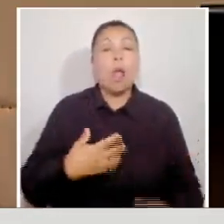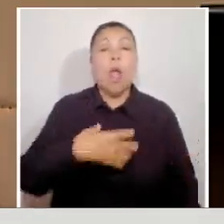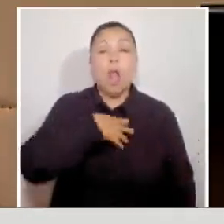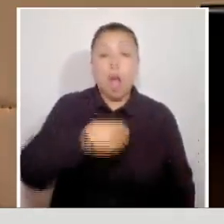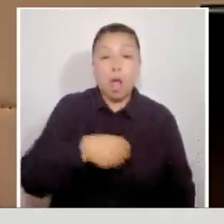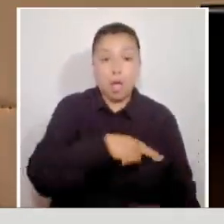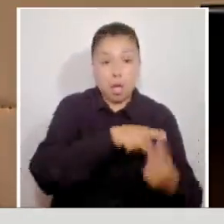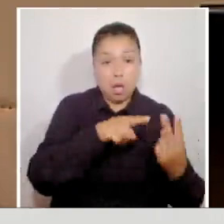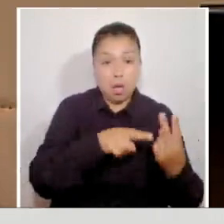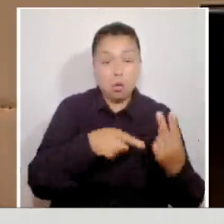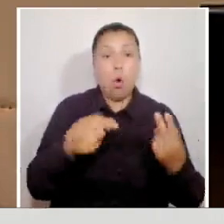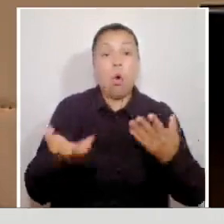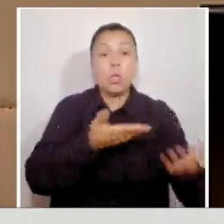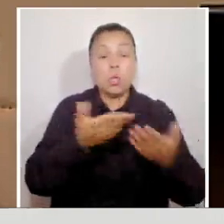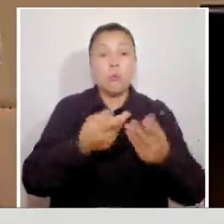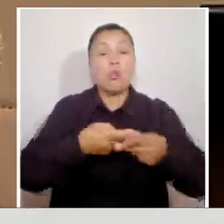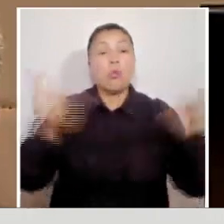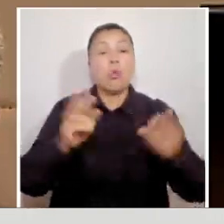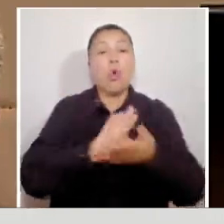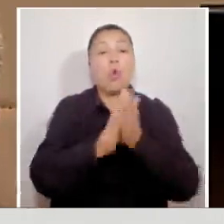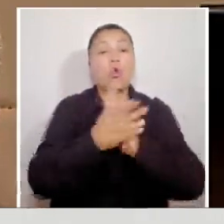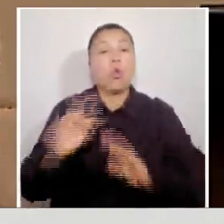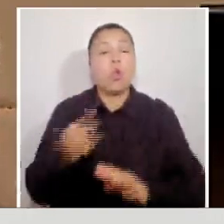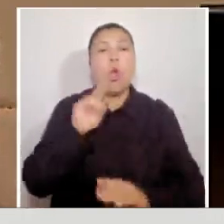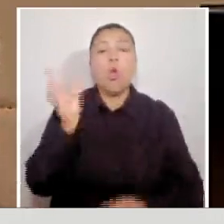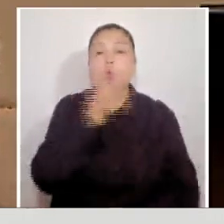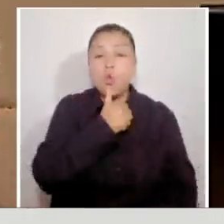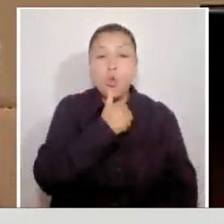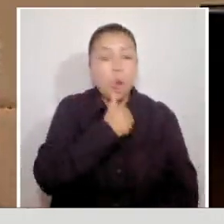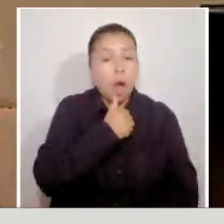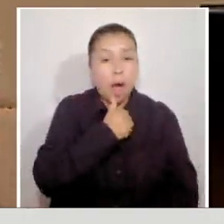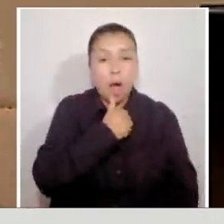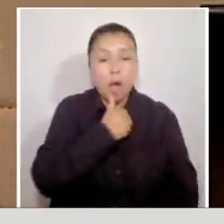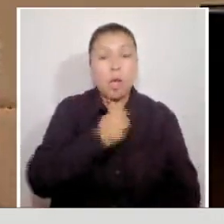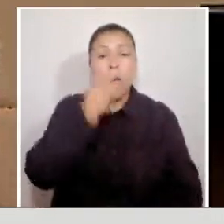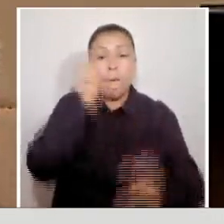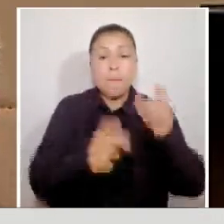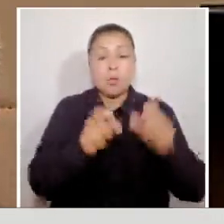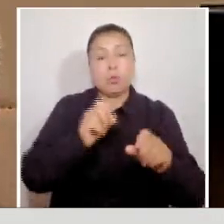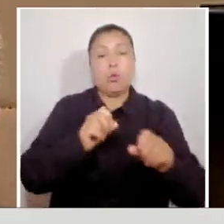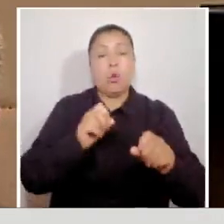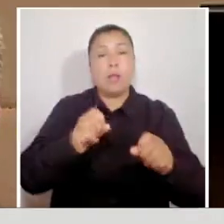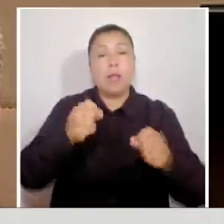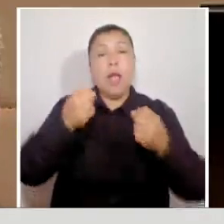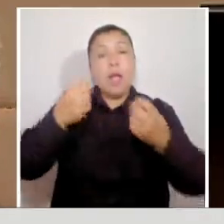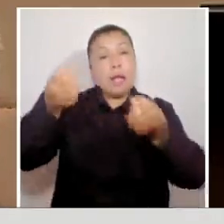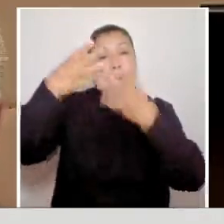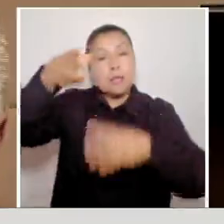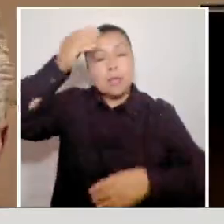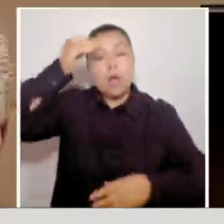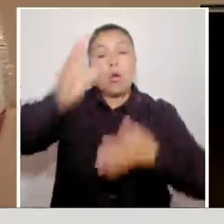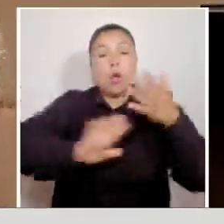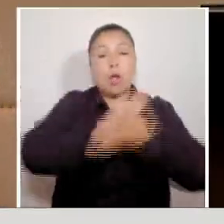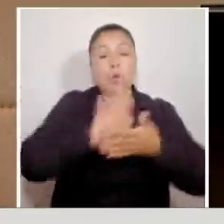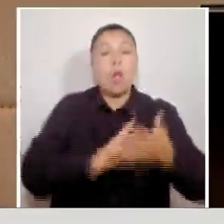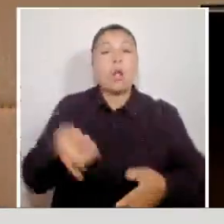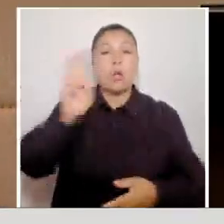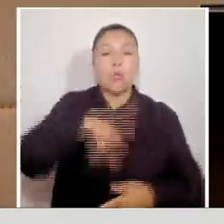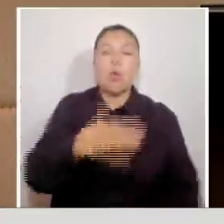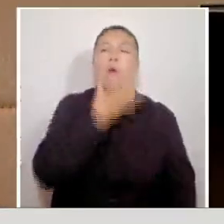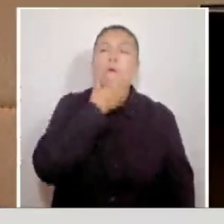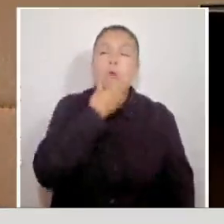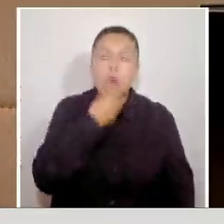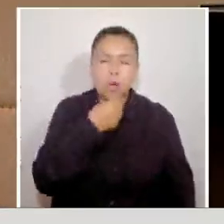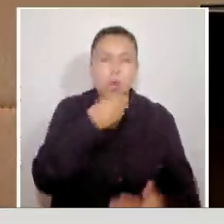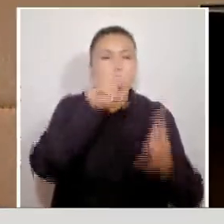públicos todos en general no tienen personas capacitadas con el lenguaje de seña entonces repito es un bonito proyecto